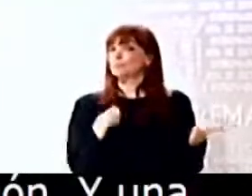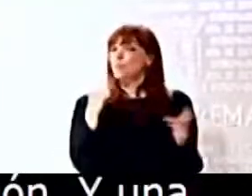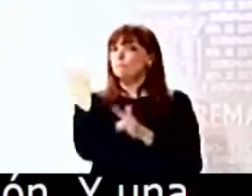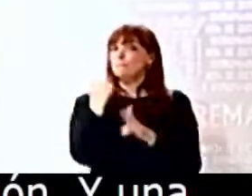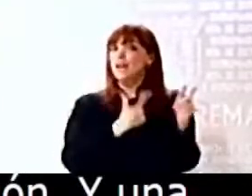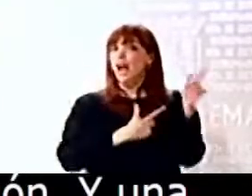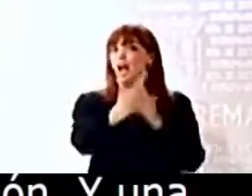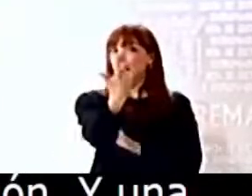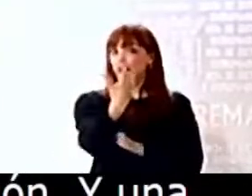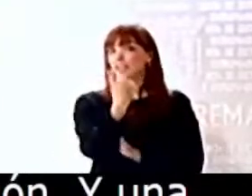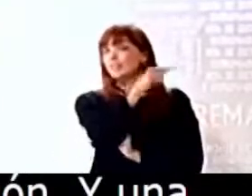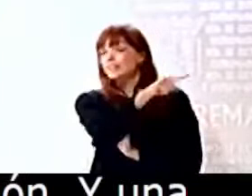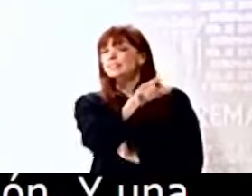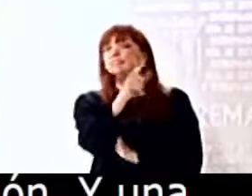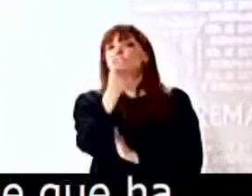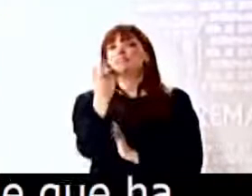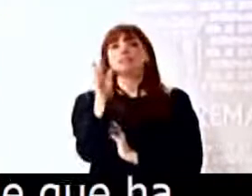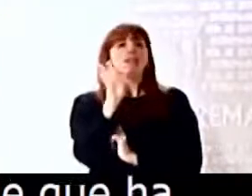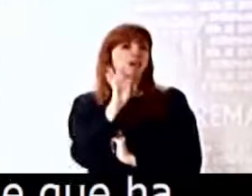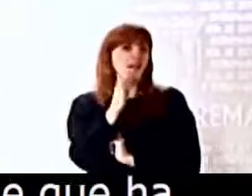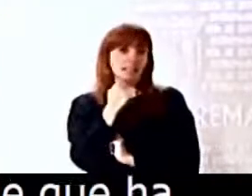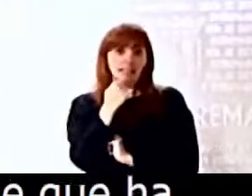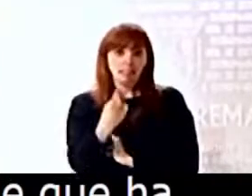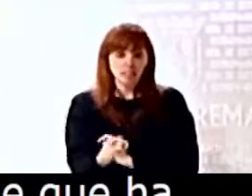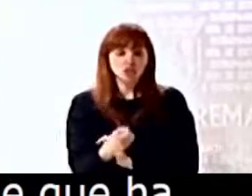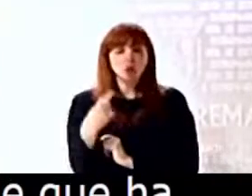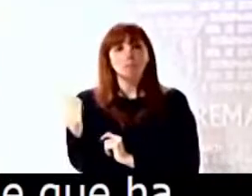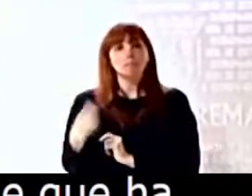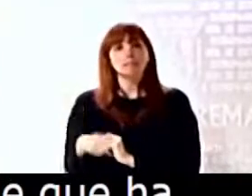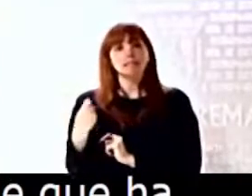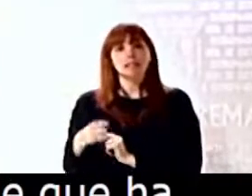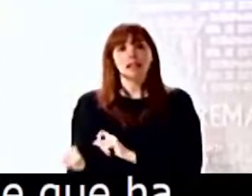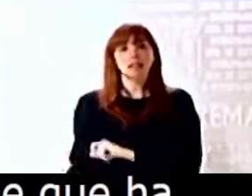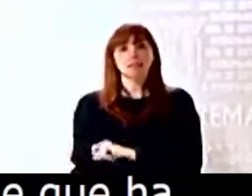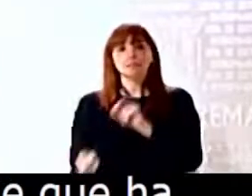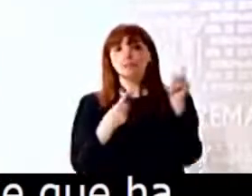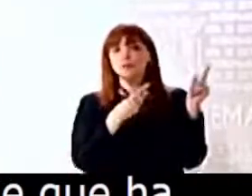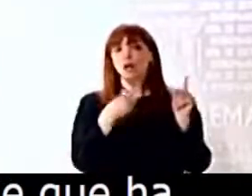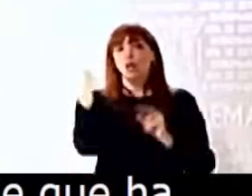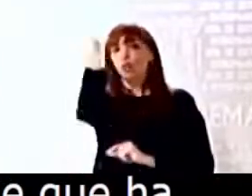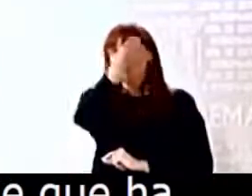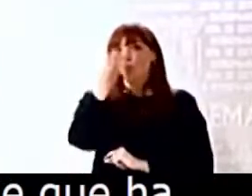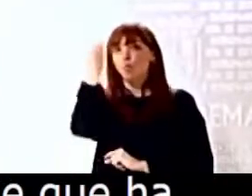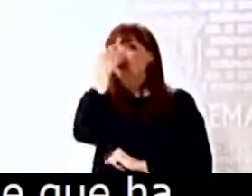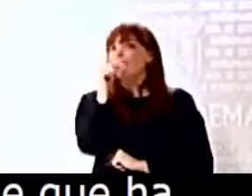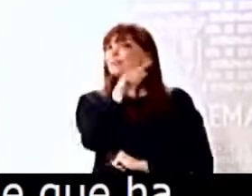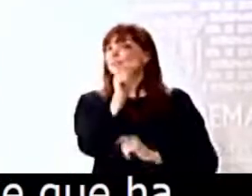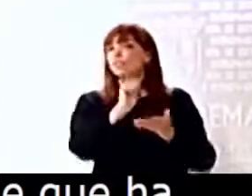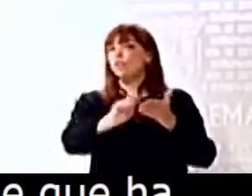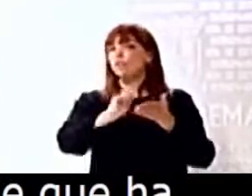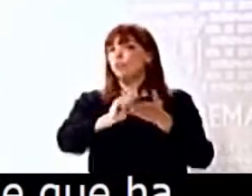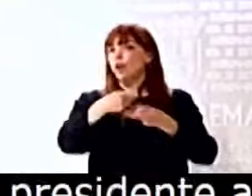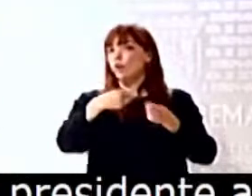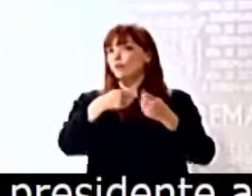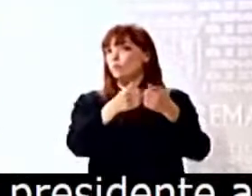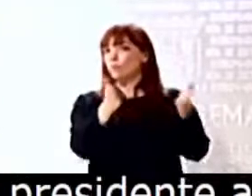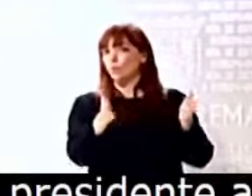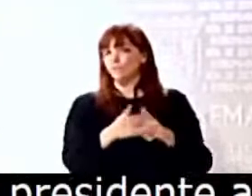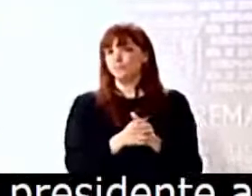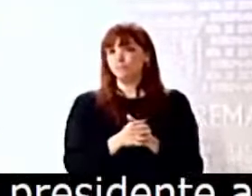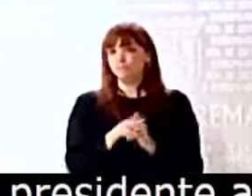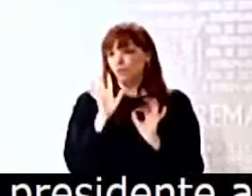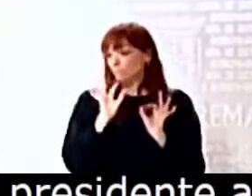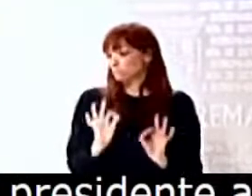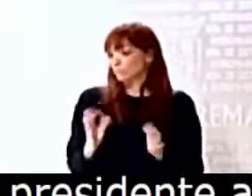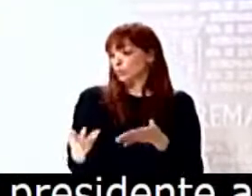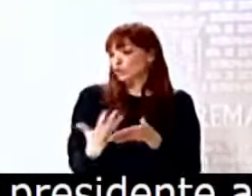realizado y del que le he hablado antes el presidente a Dubái, donde hemos abierto una oficina comercial. Yo creo que todos los